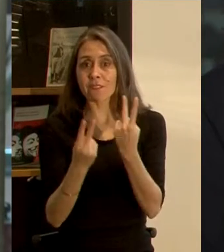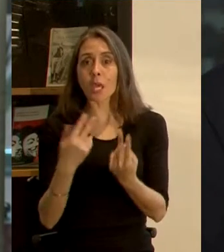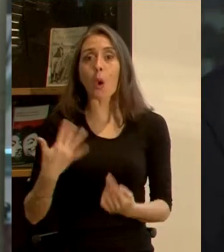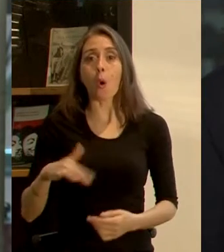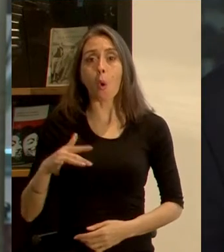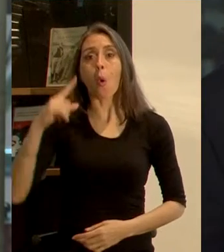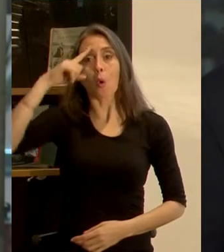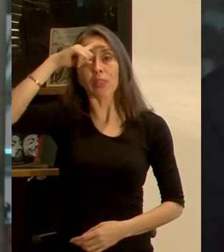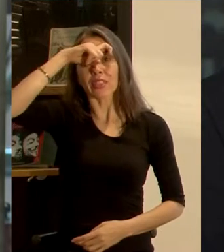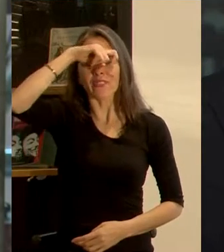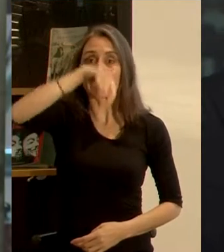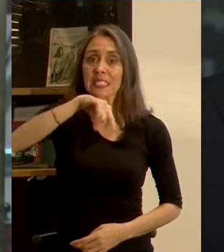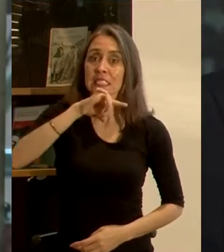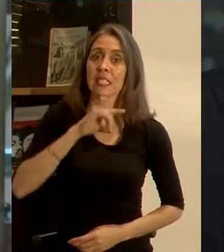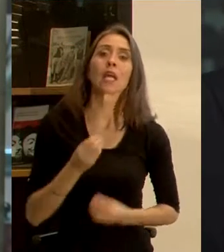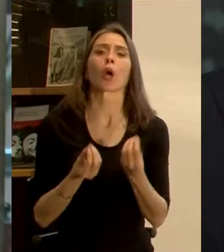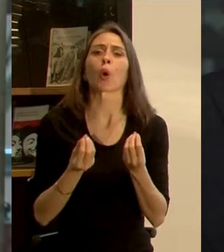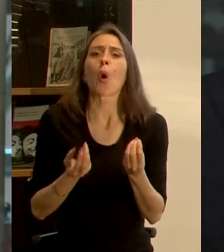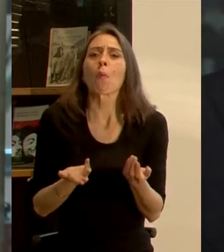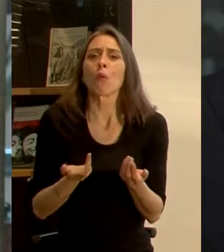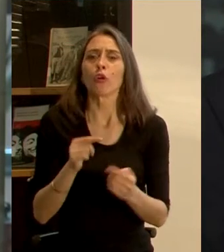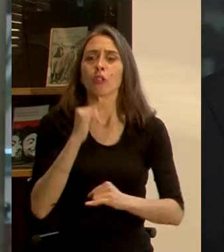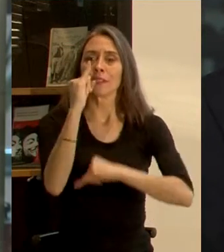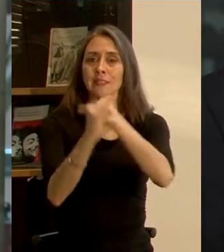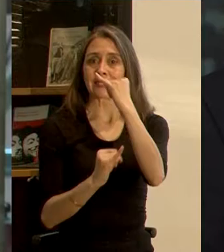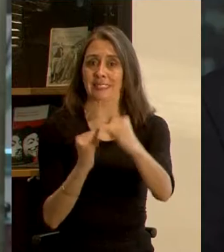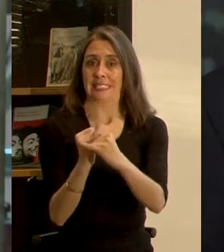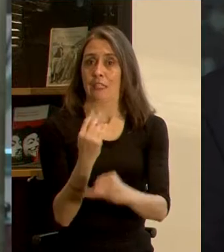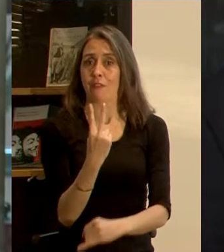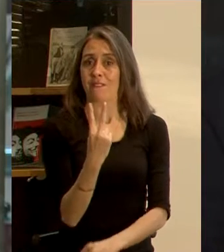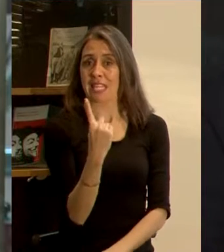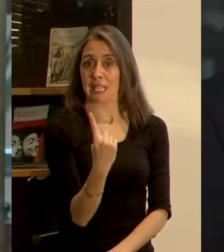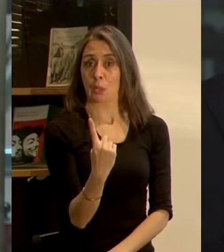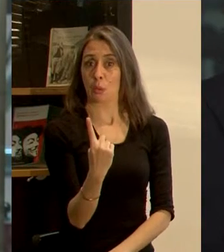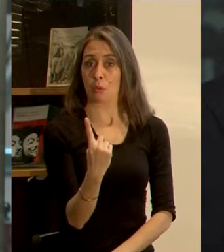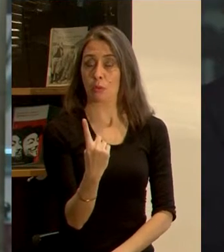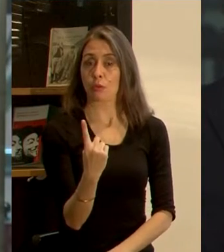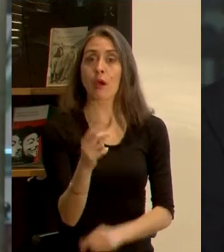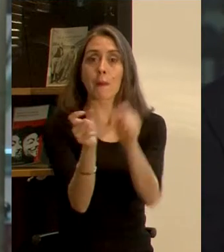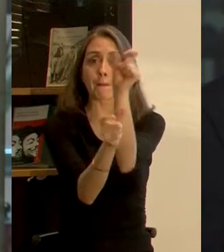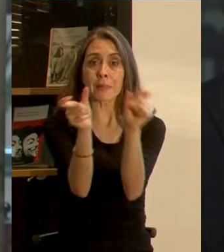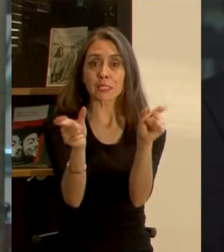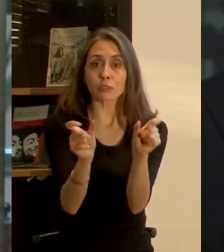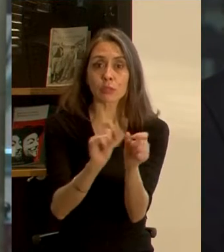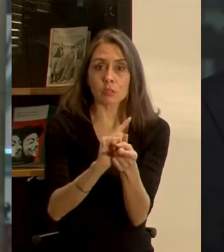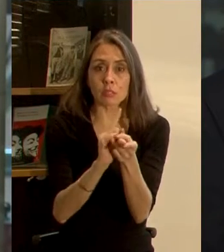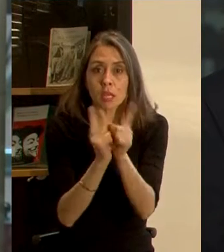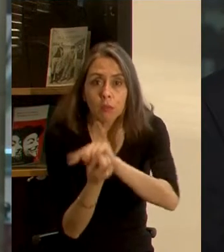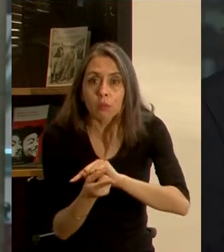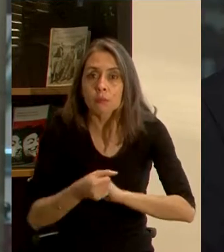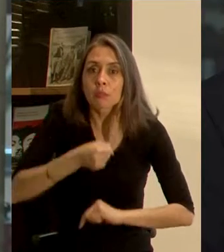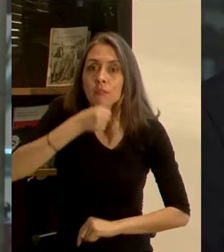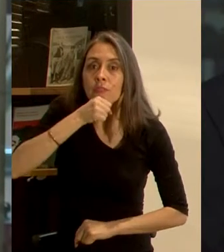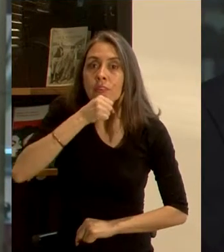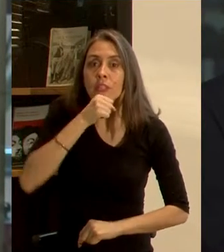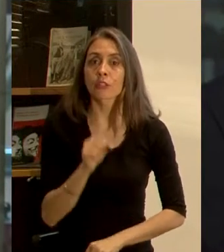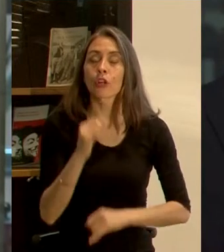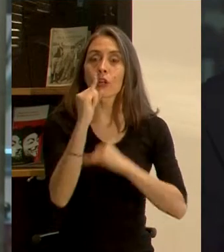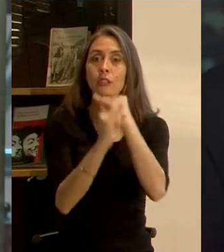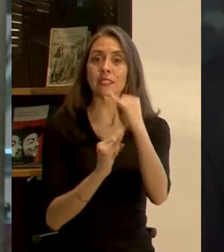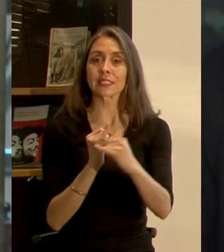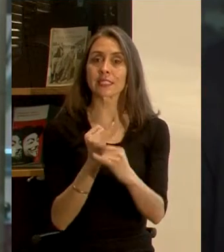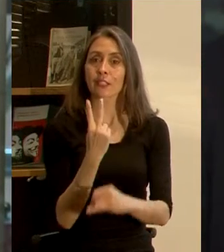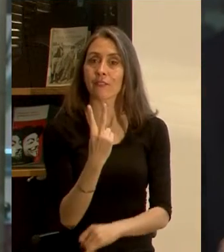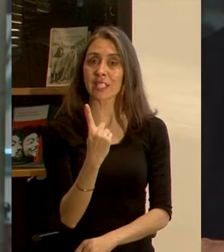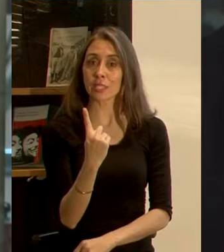Ahora, ¿cómo viene el siglo XXI? El siglo XXI viene primero con envejecimiento de la población. El siglo XXI viene